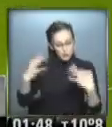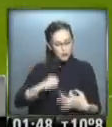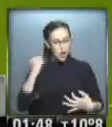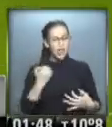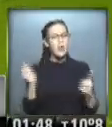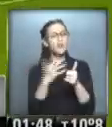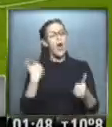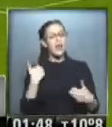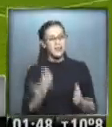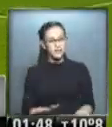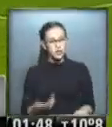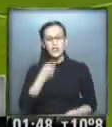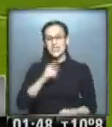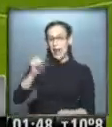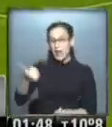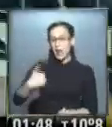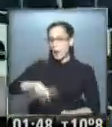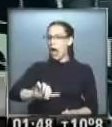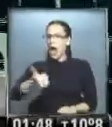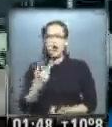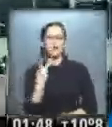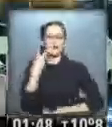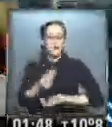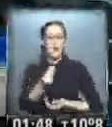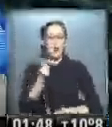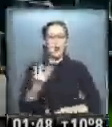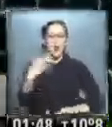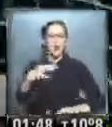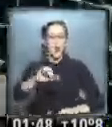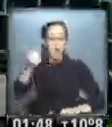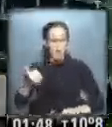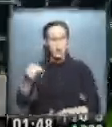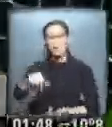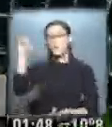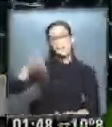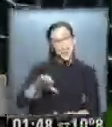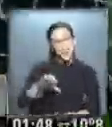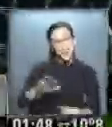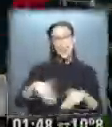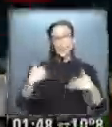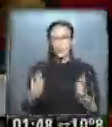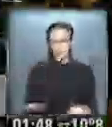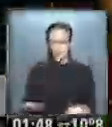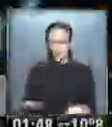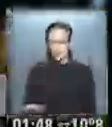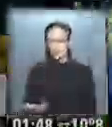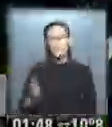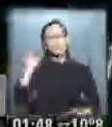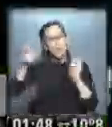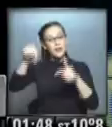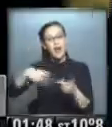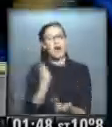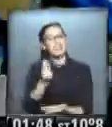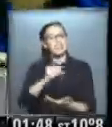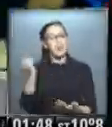ganaba, se quedaba como líder en soledad. Sin embargo, perdió y Newell's es el nuevo puntero del campeonato, el último campeón del fútbol argentino, que con Gabriel